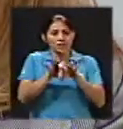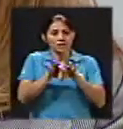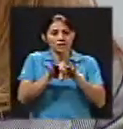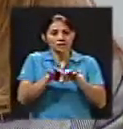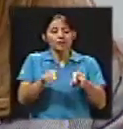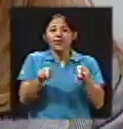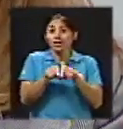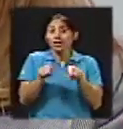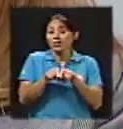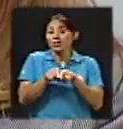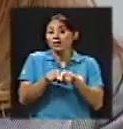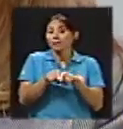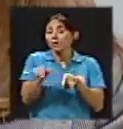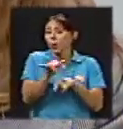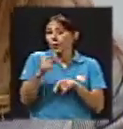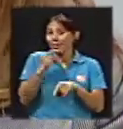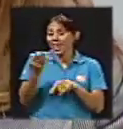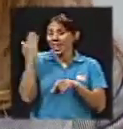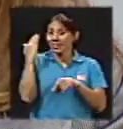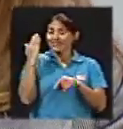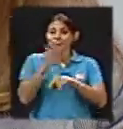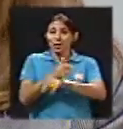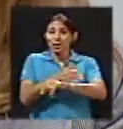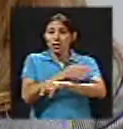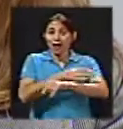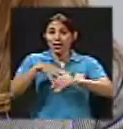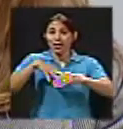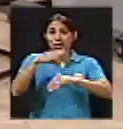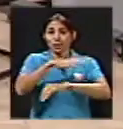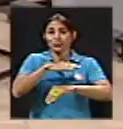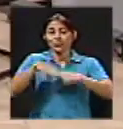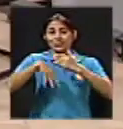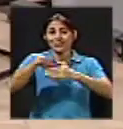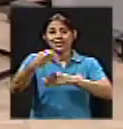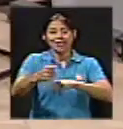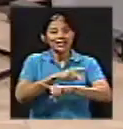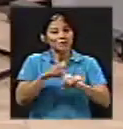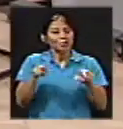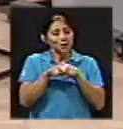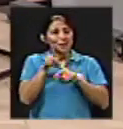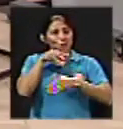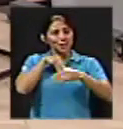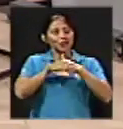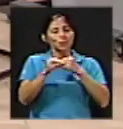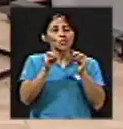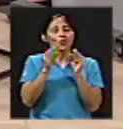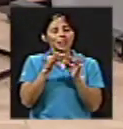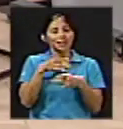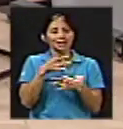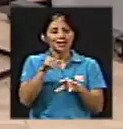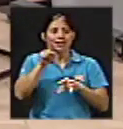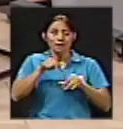condiciones externas, pues creo que presentan una agenda muy interesante. Pues de nuevo,